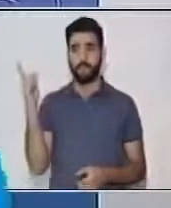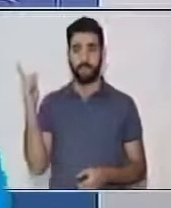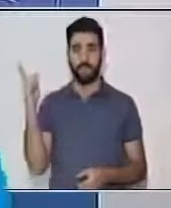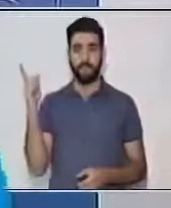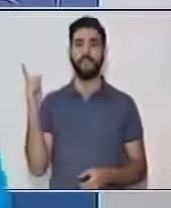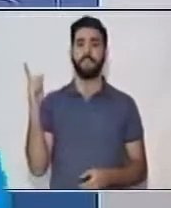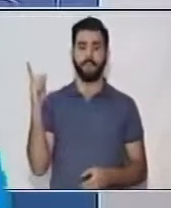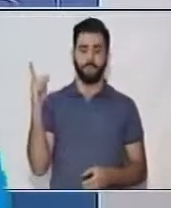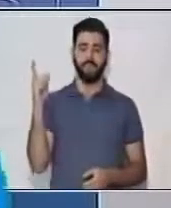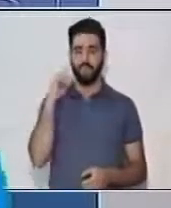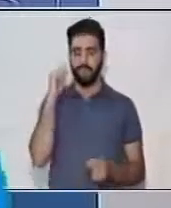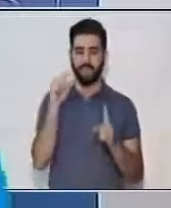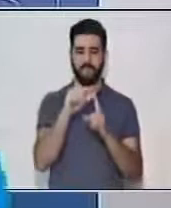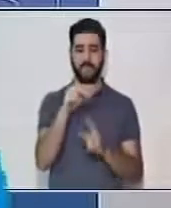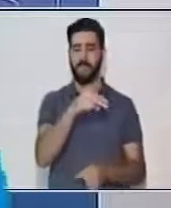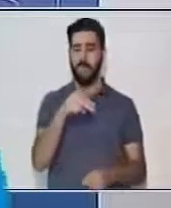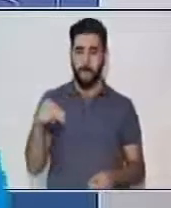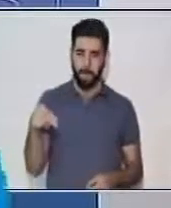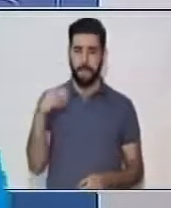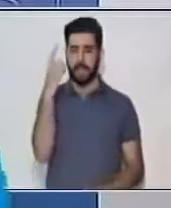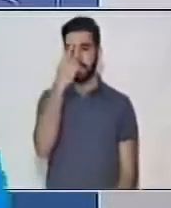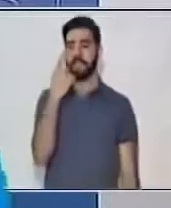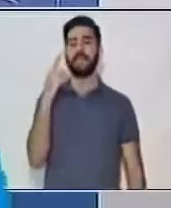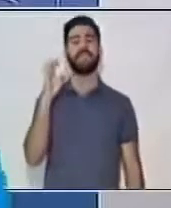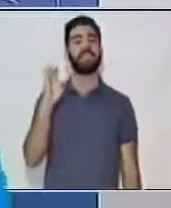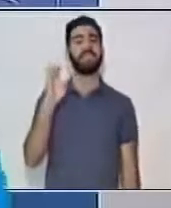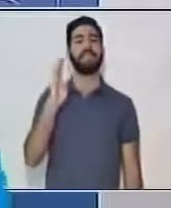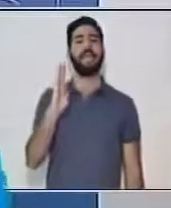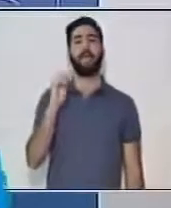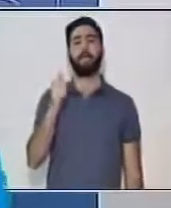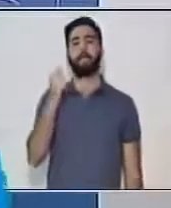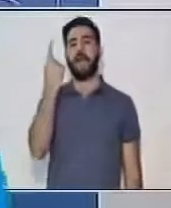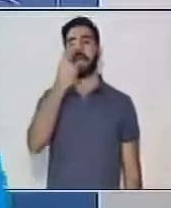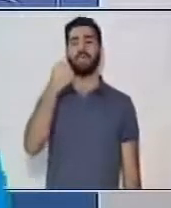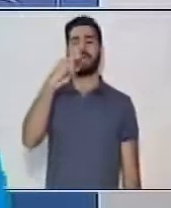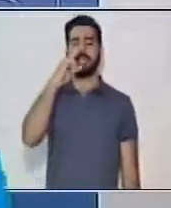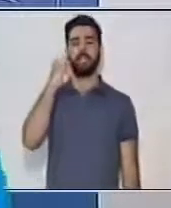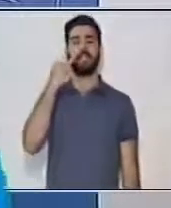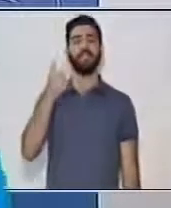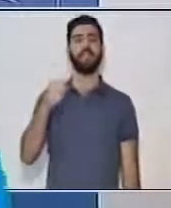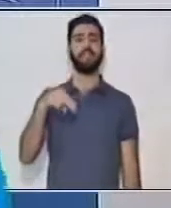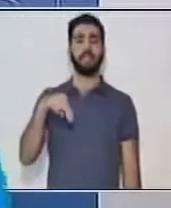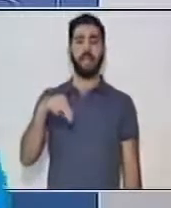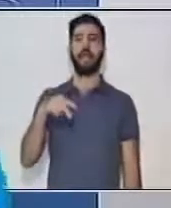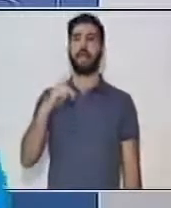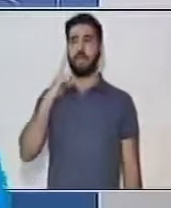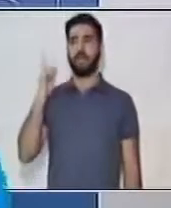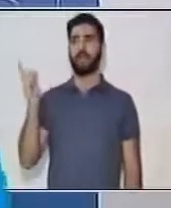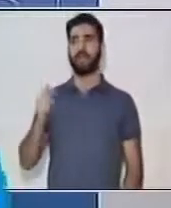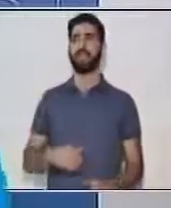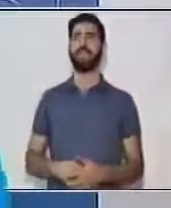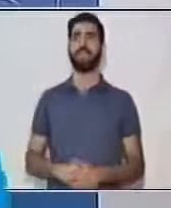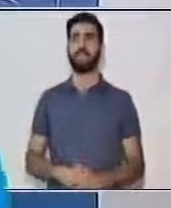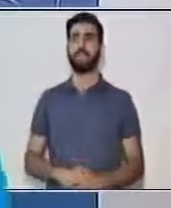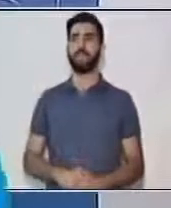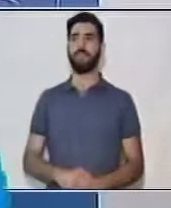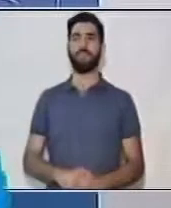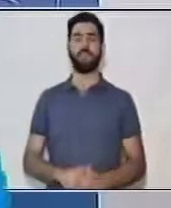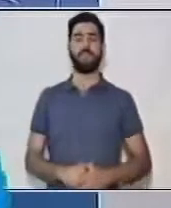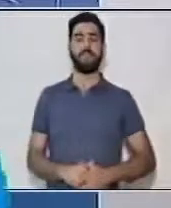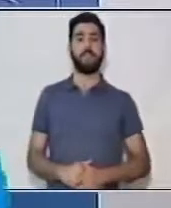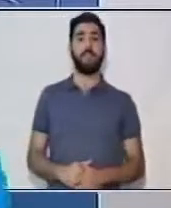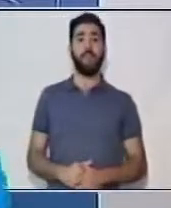Sebastián. ¿Sebastián es un sustantivo común o es un sustantivo propio? Correcto. Sebastián es